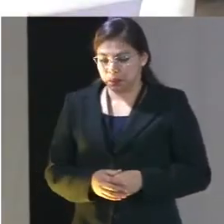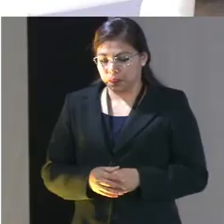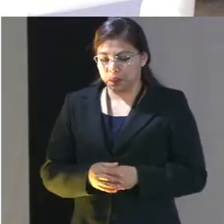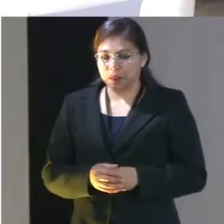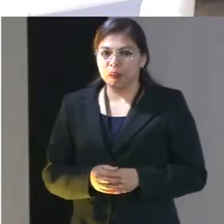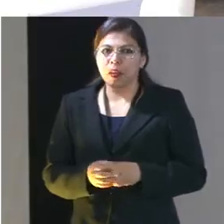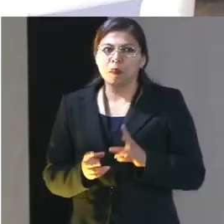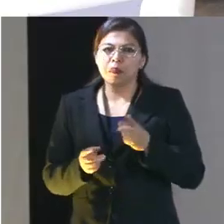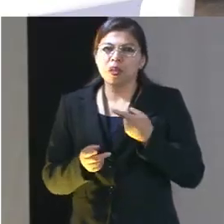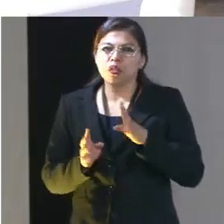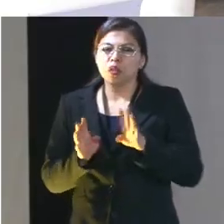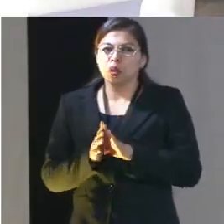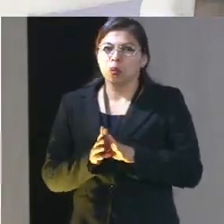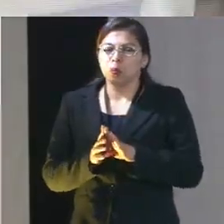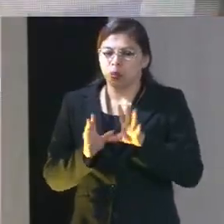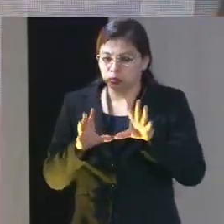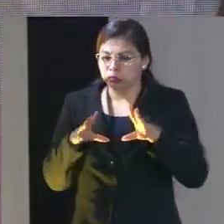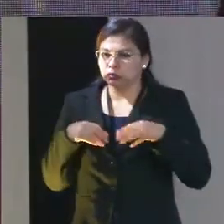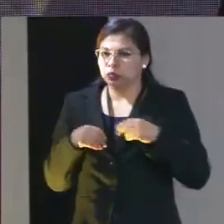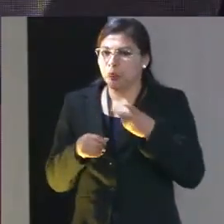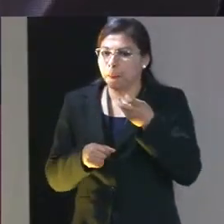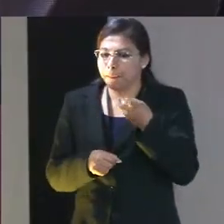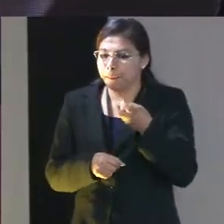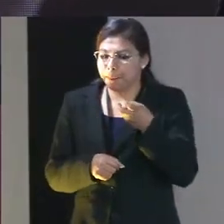No se llama conquista por eso, pero